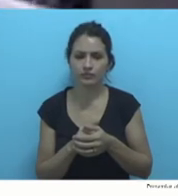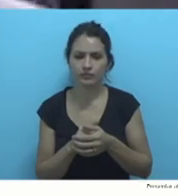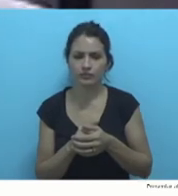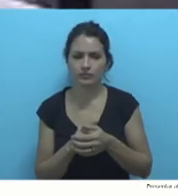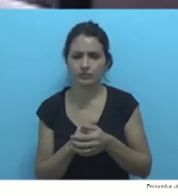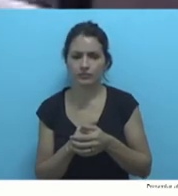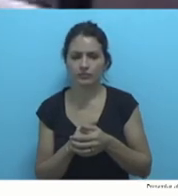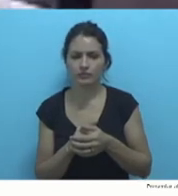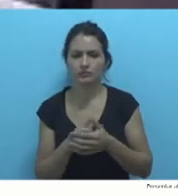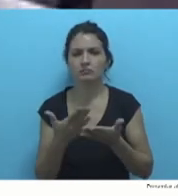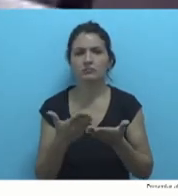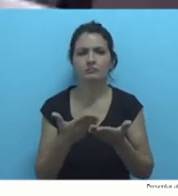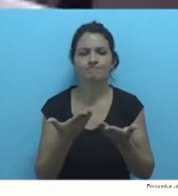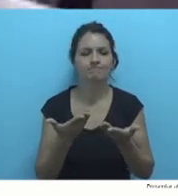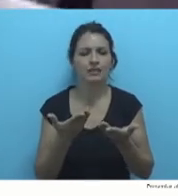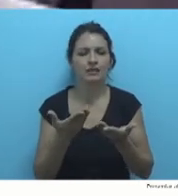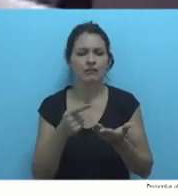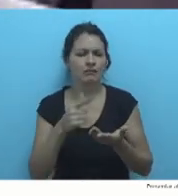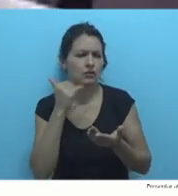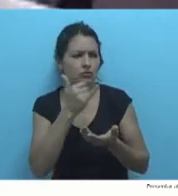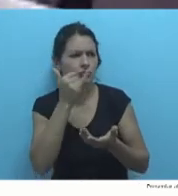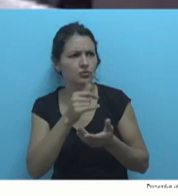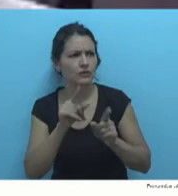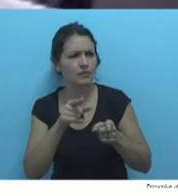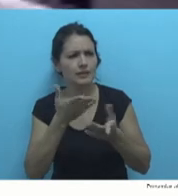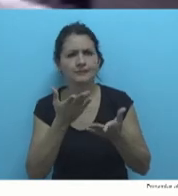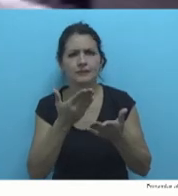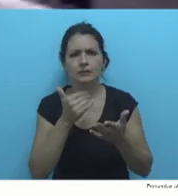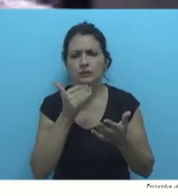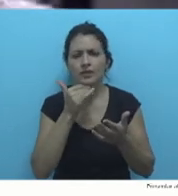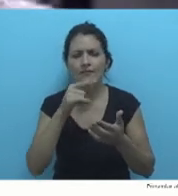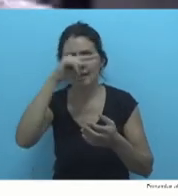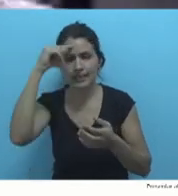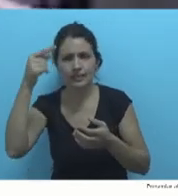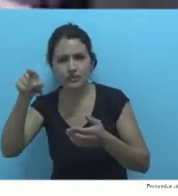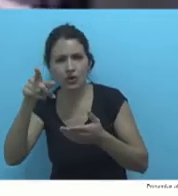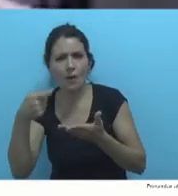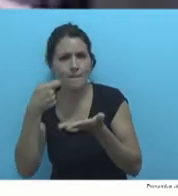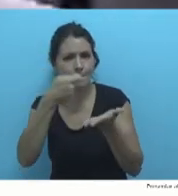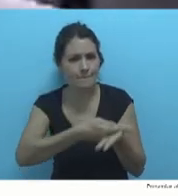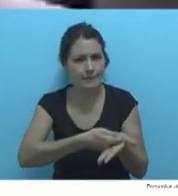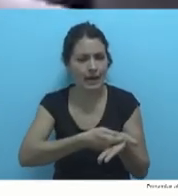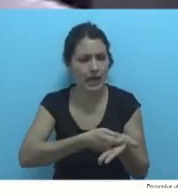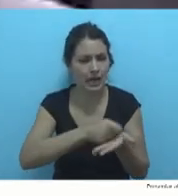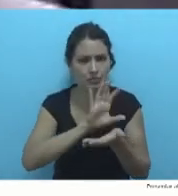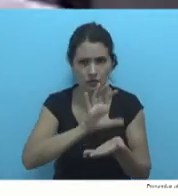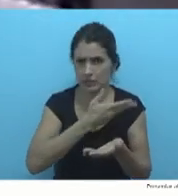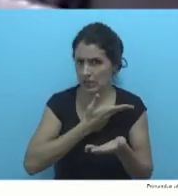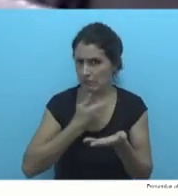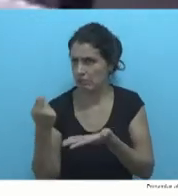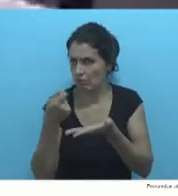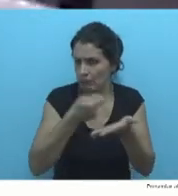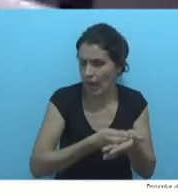acá se habló de 3 años, que obviamente no habría sido por falta de procuración de los representantes de